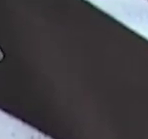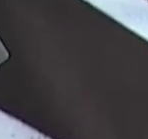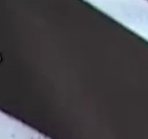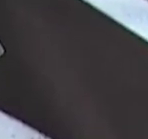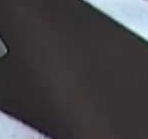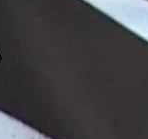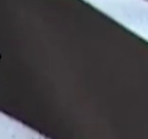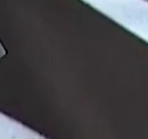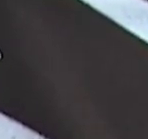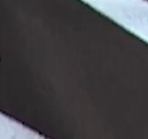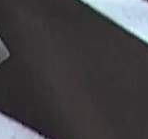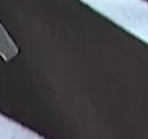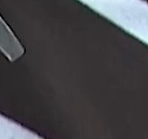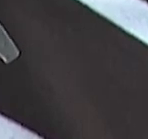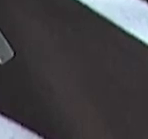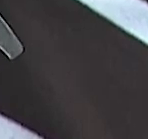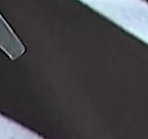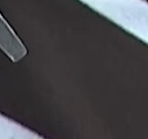Se sale.